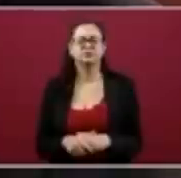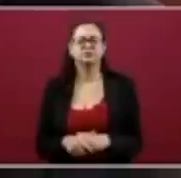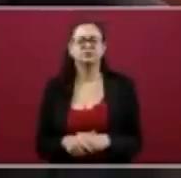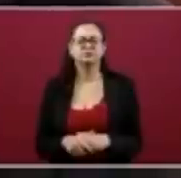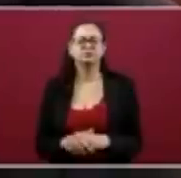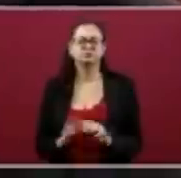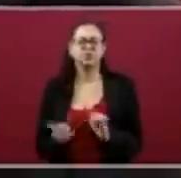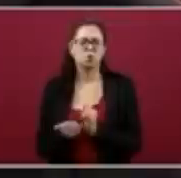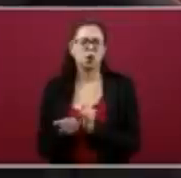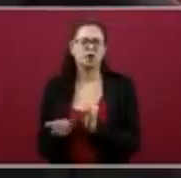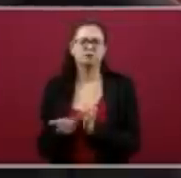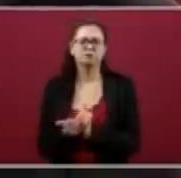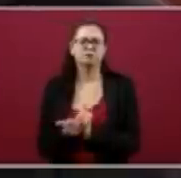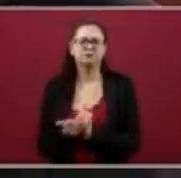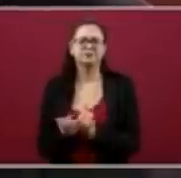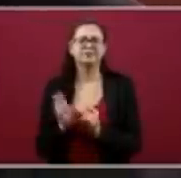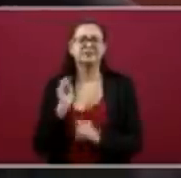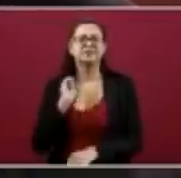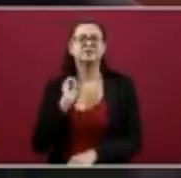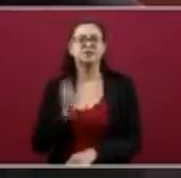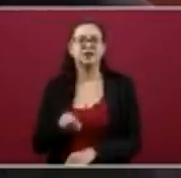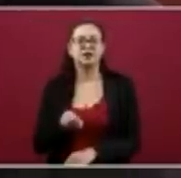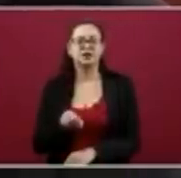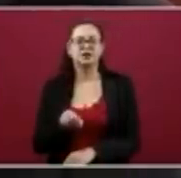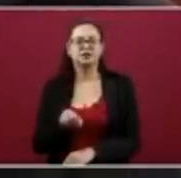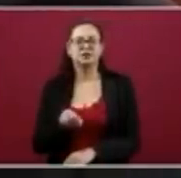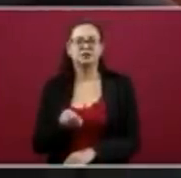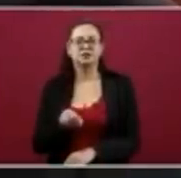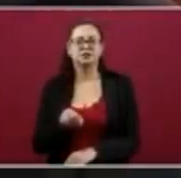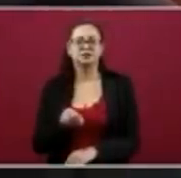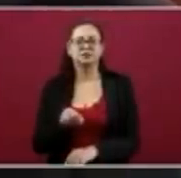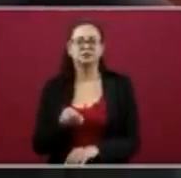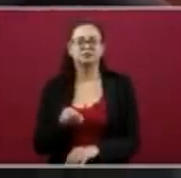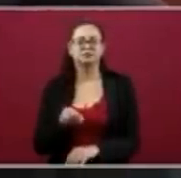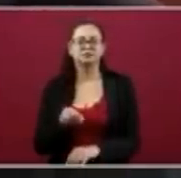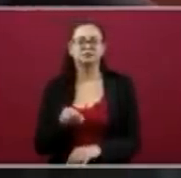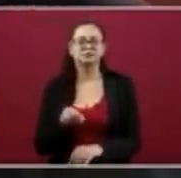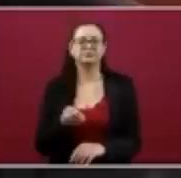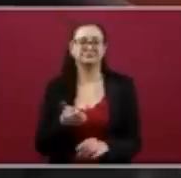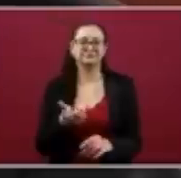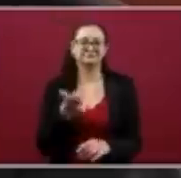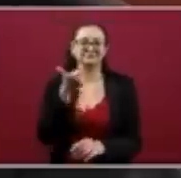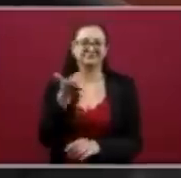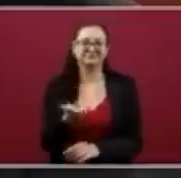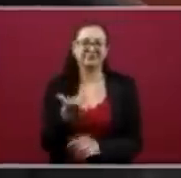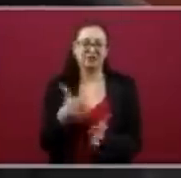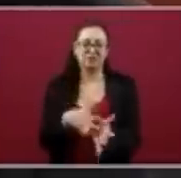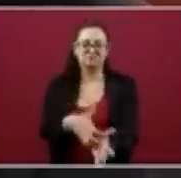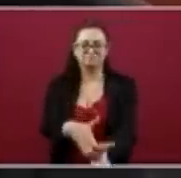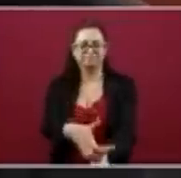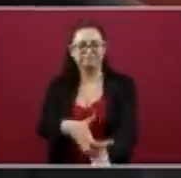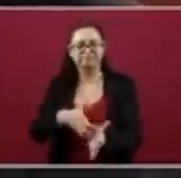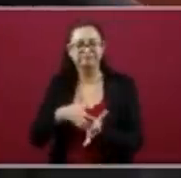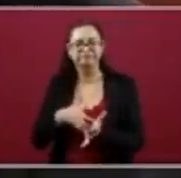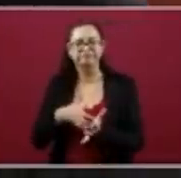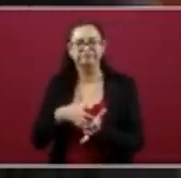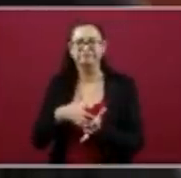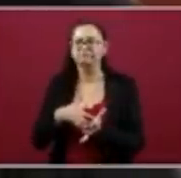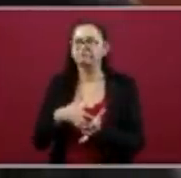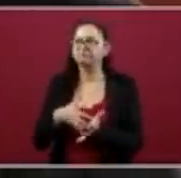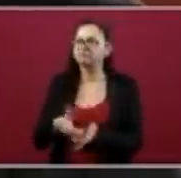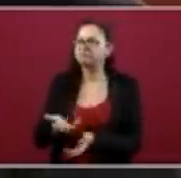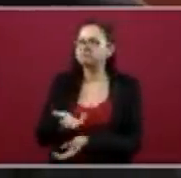millones, es decir, se ahorra más y se tienen